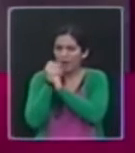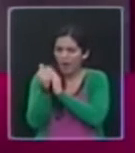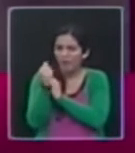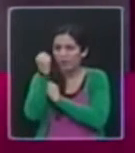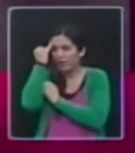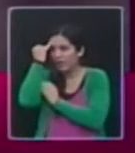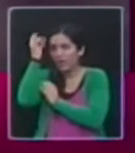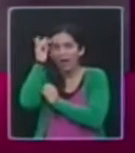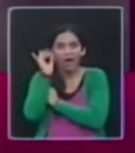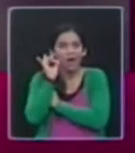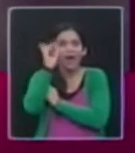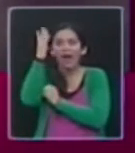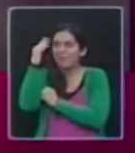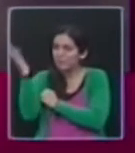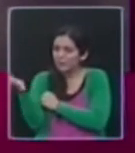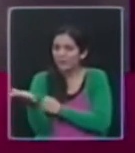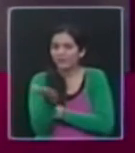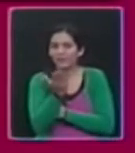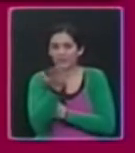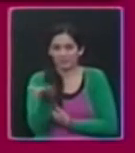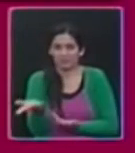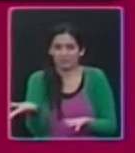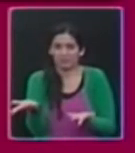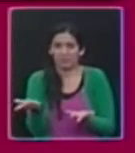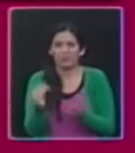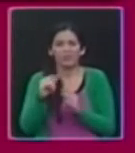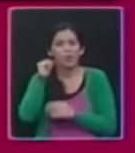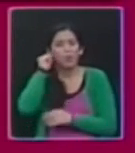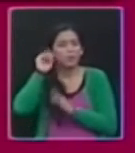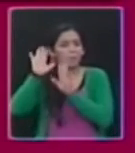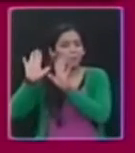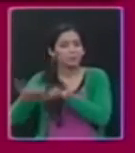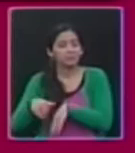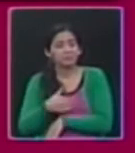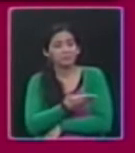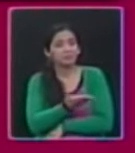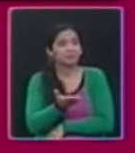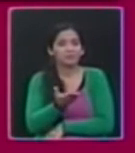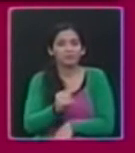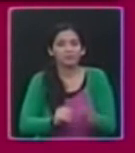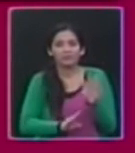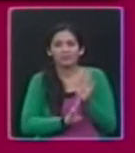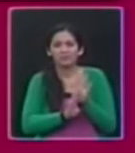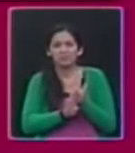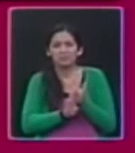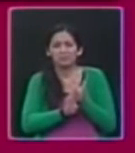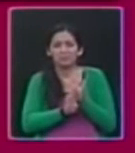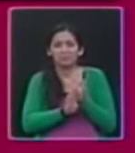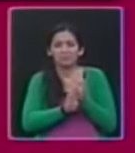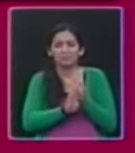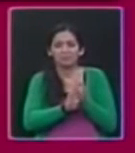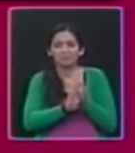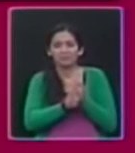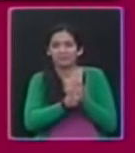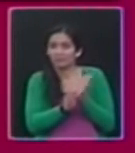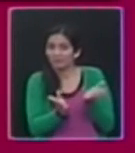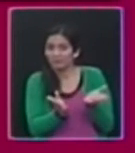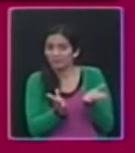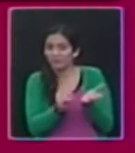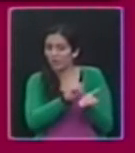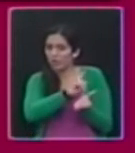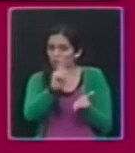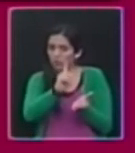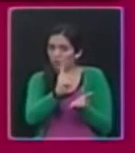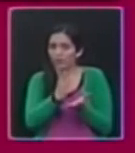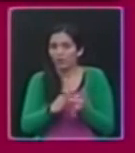desperdiciando la mitad del capital humano capaz de ser líderes y de crear y de dirigir grupos muy